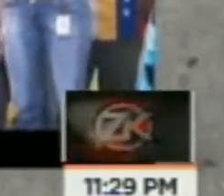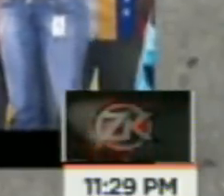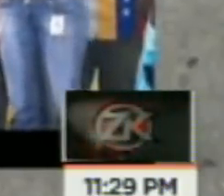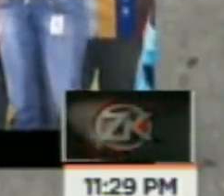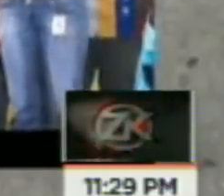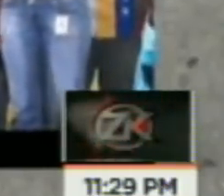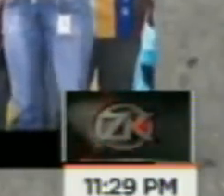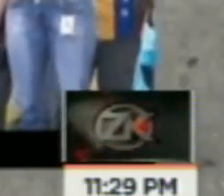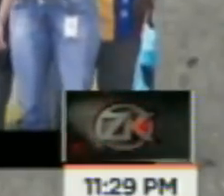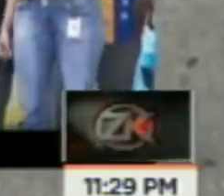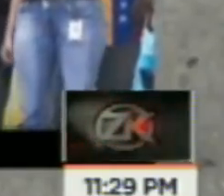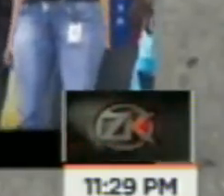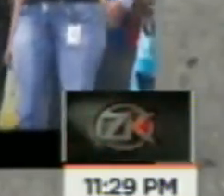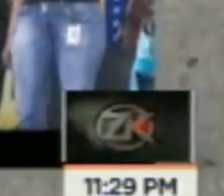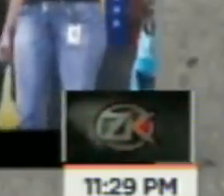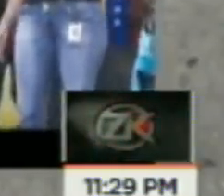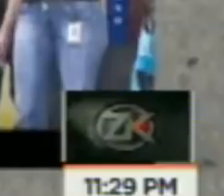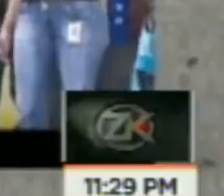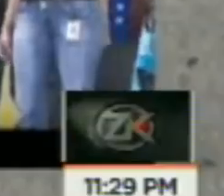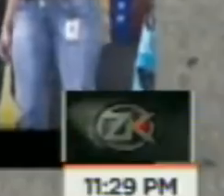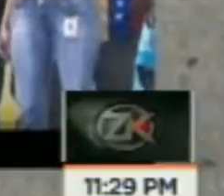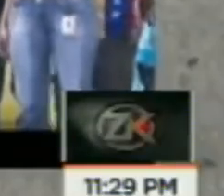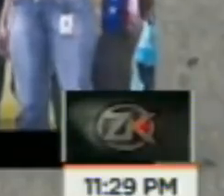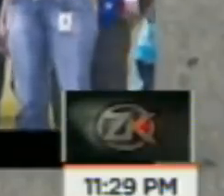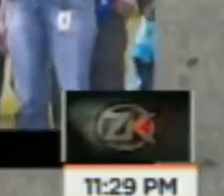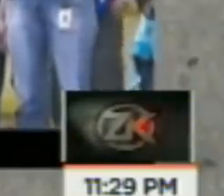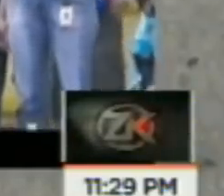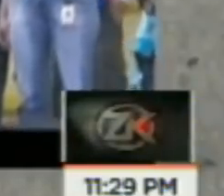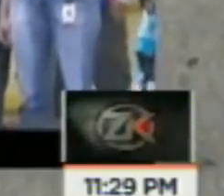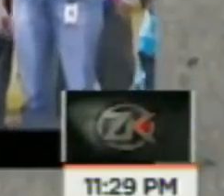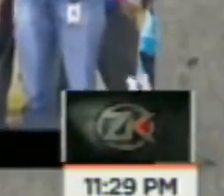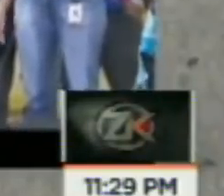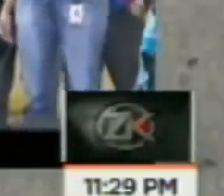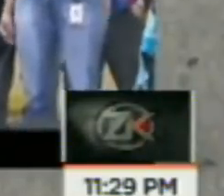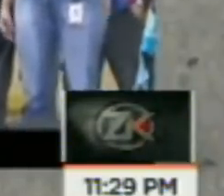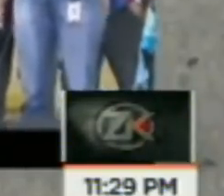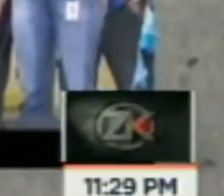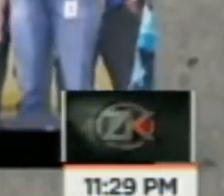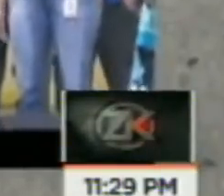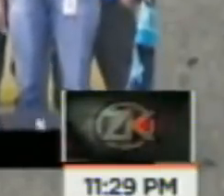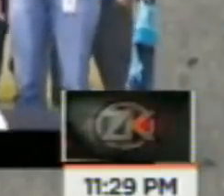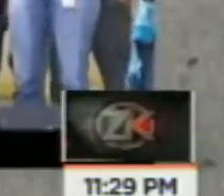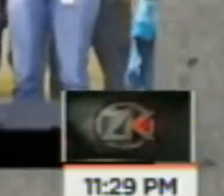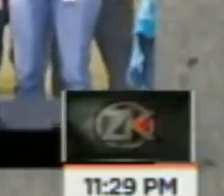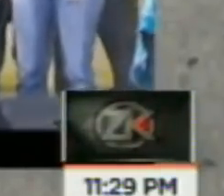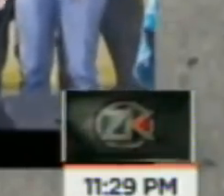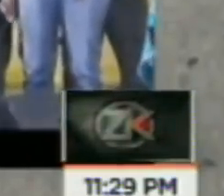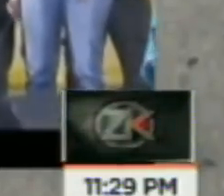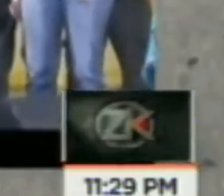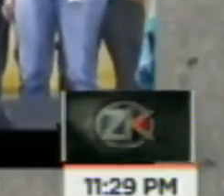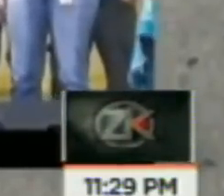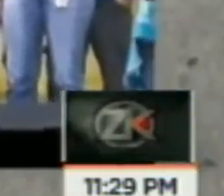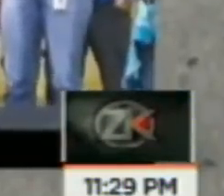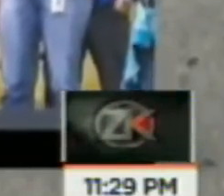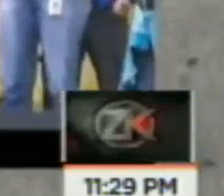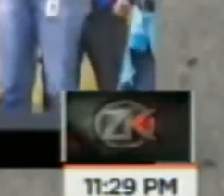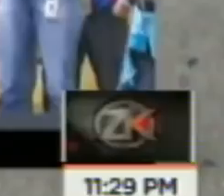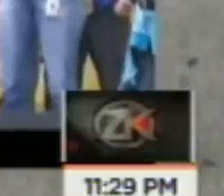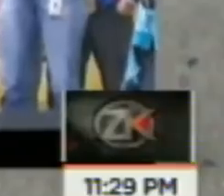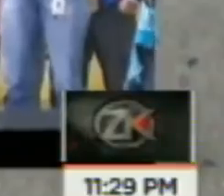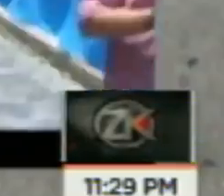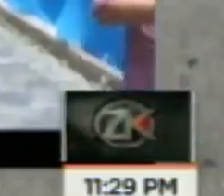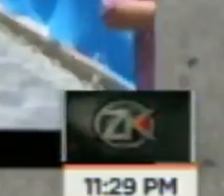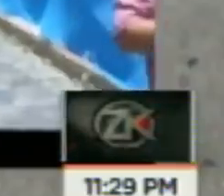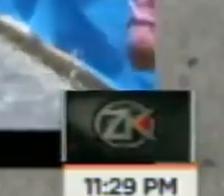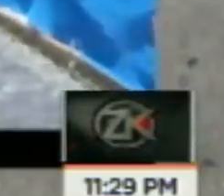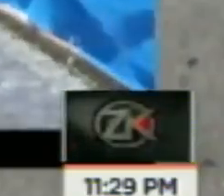que sí, vamos a luchar por nuestra patria, a sacarla de esta guerra económica, por mejorar los beneficios para todas nuestras familias y nuestros hijos.